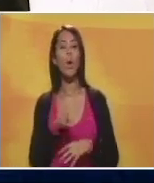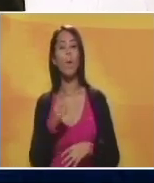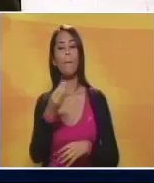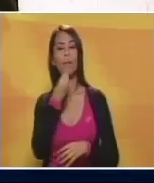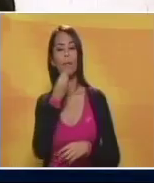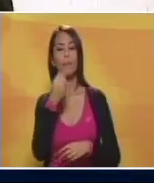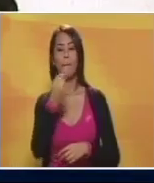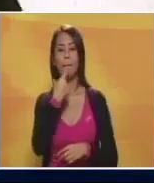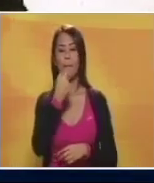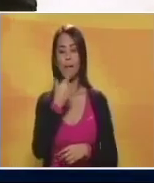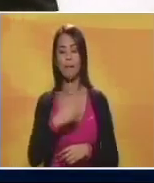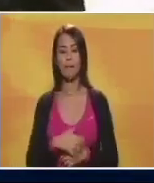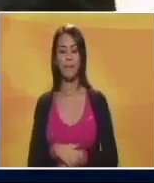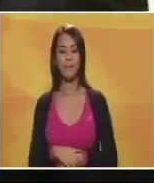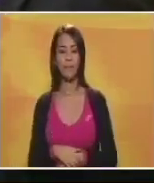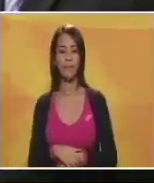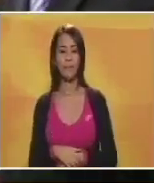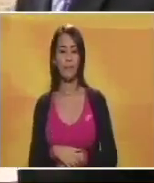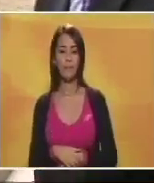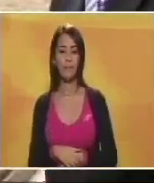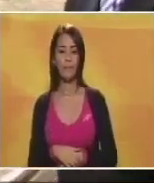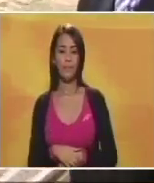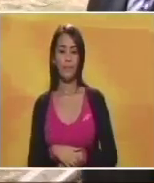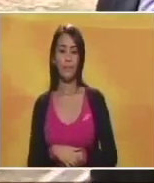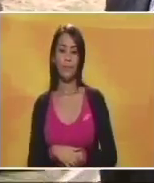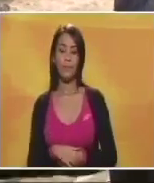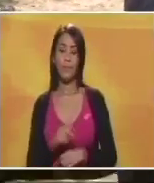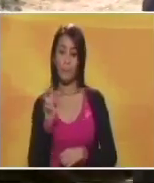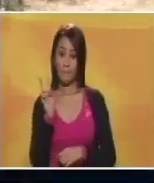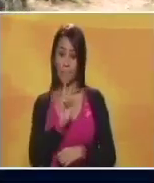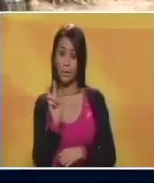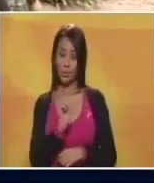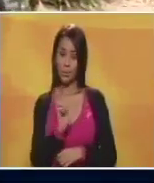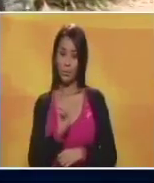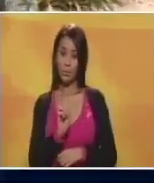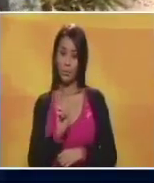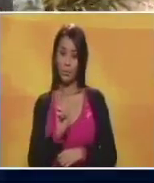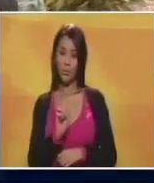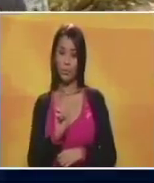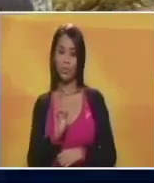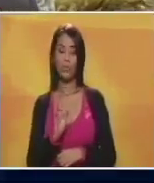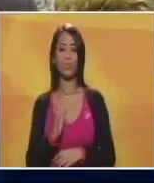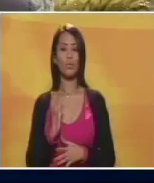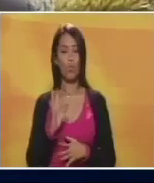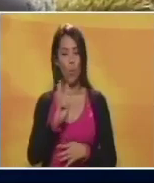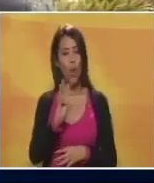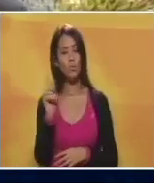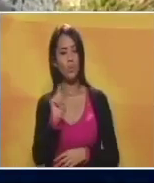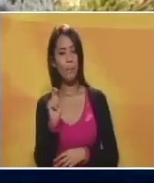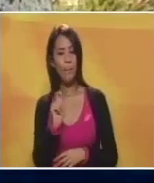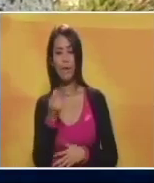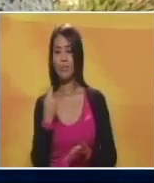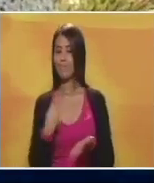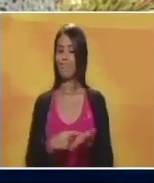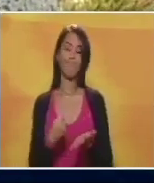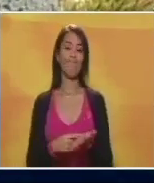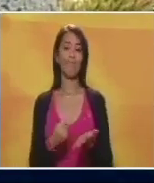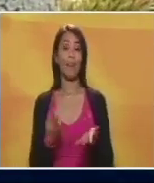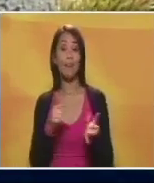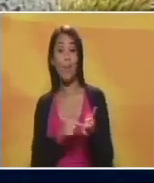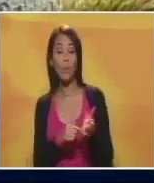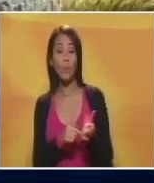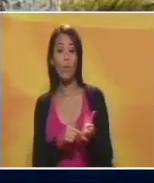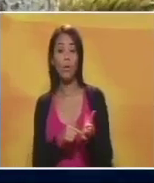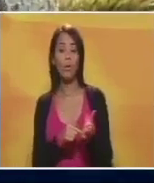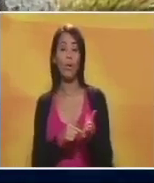alimentos y medicina, entre otros. Sí, Venezuela tiene ya 4 meses que no paga la deuda externa,